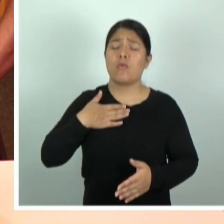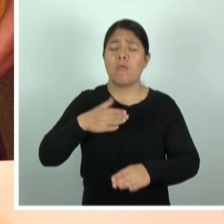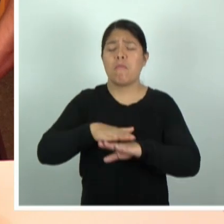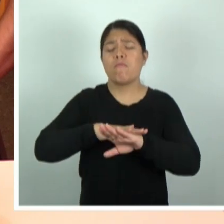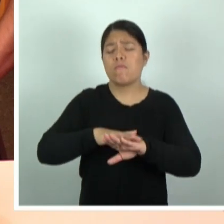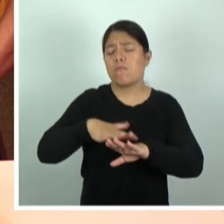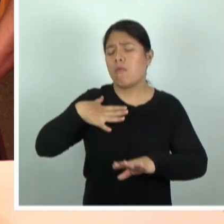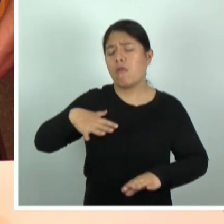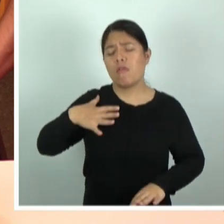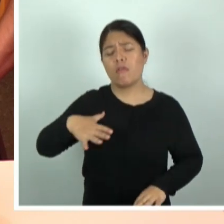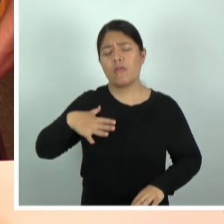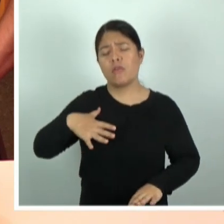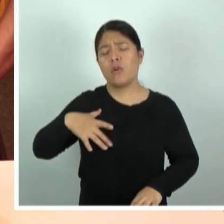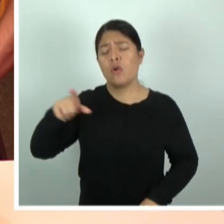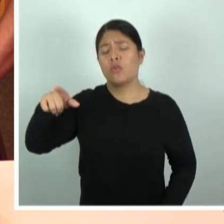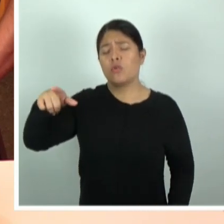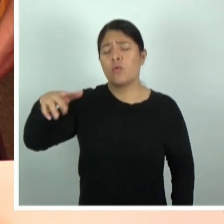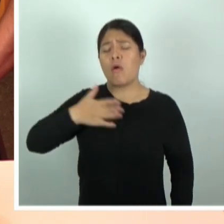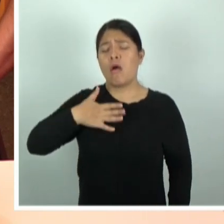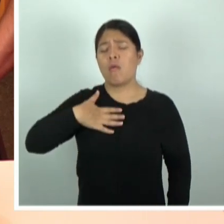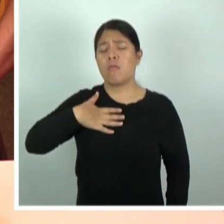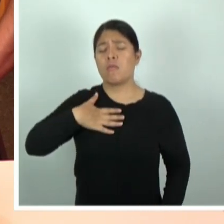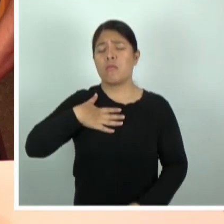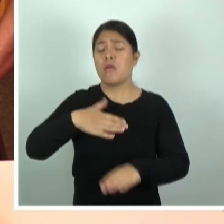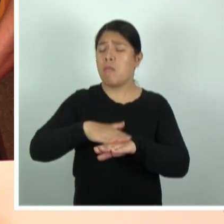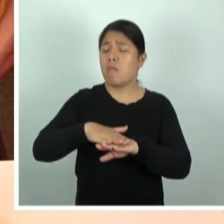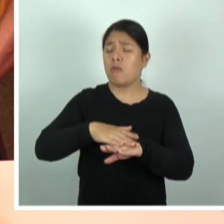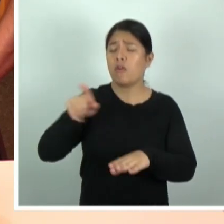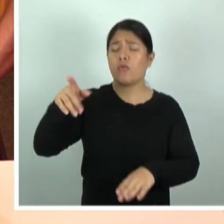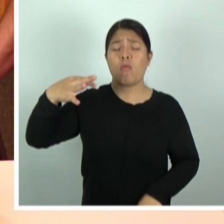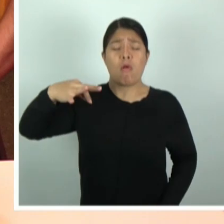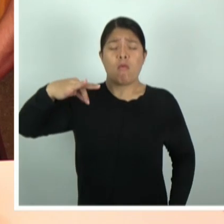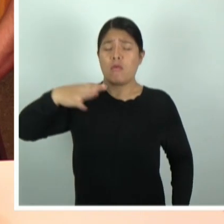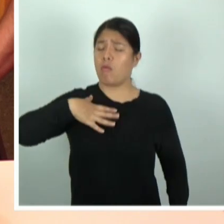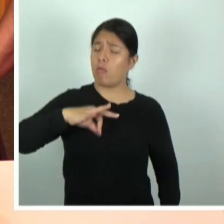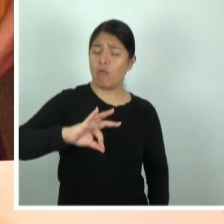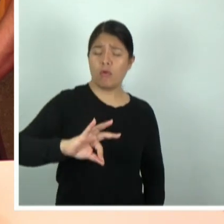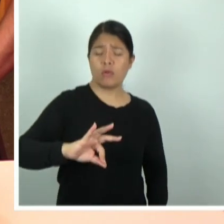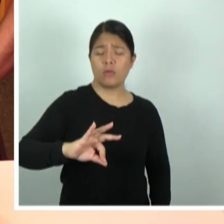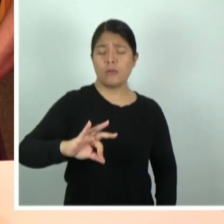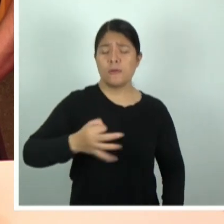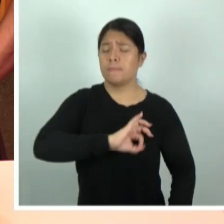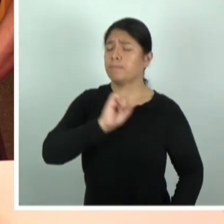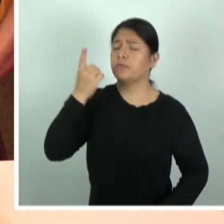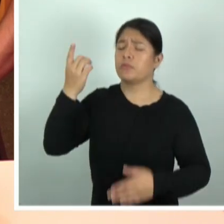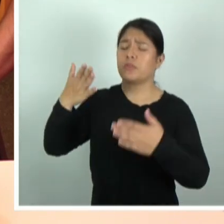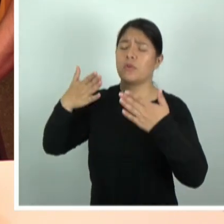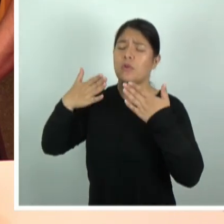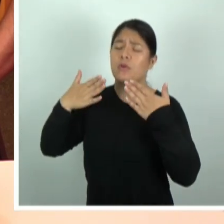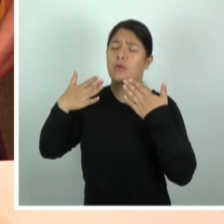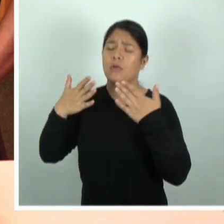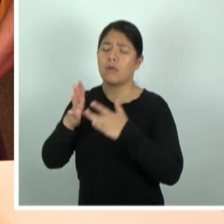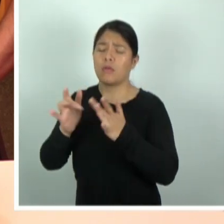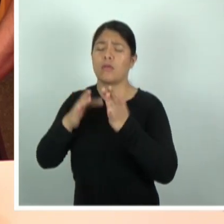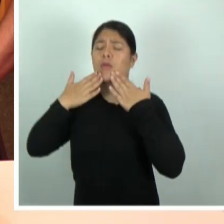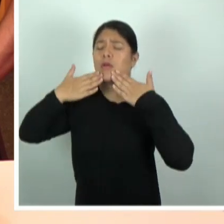Tú eres el único que me puede perdonar. Y te doy la gracia, Señor Jesucristo, que tú